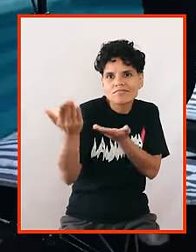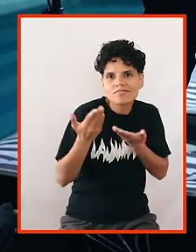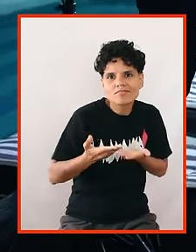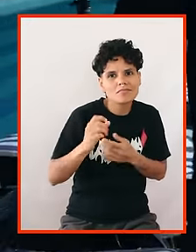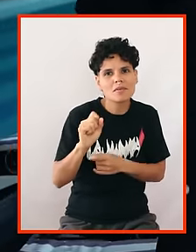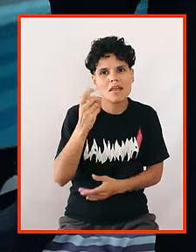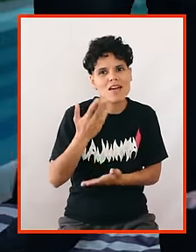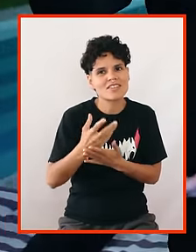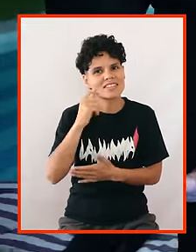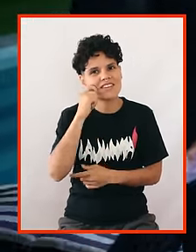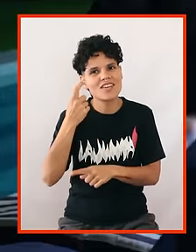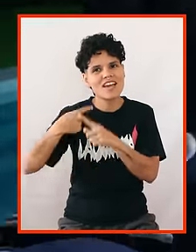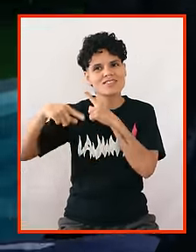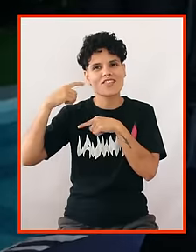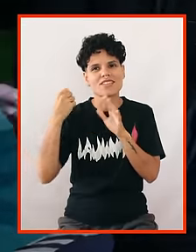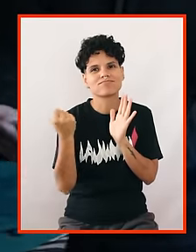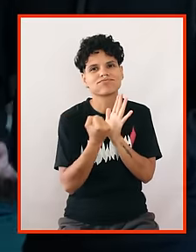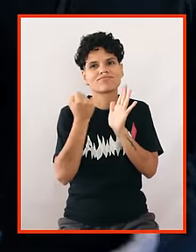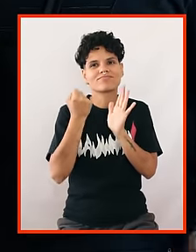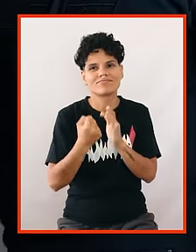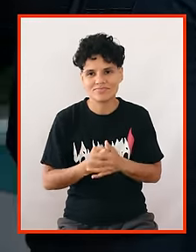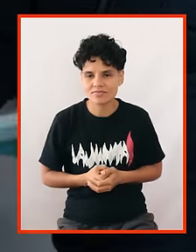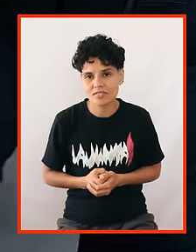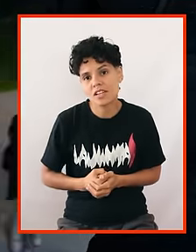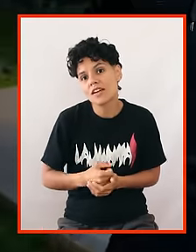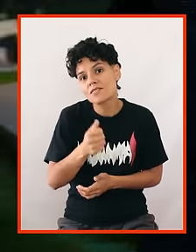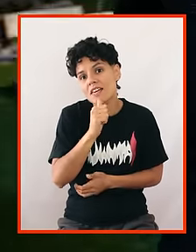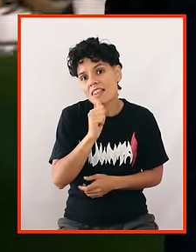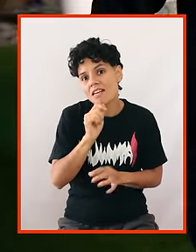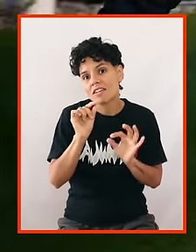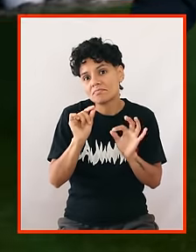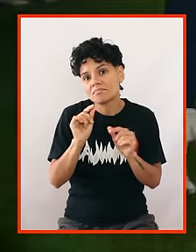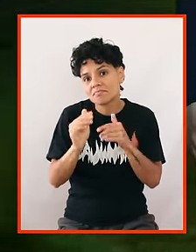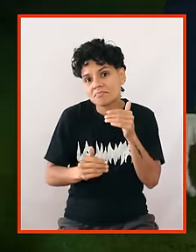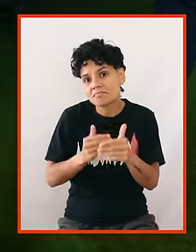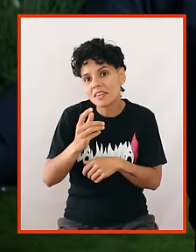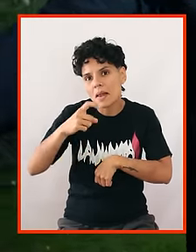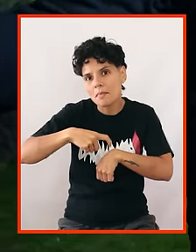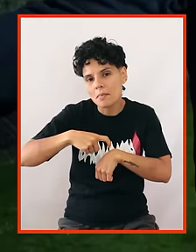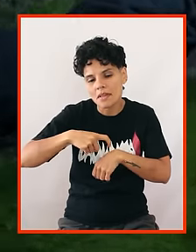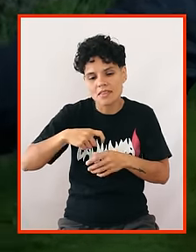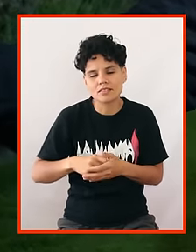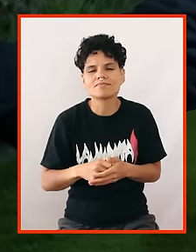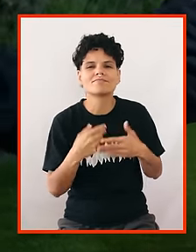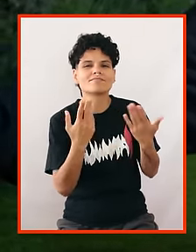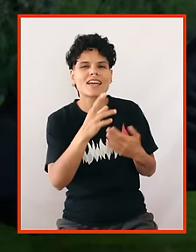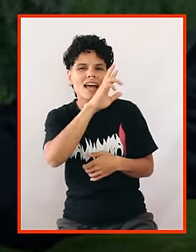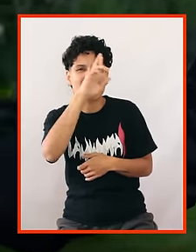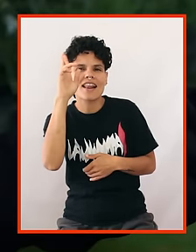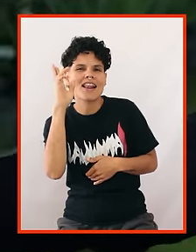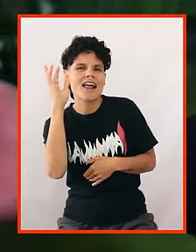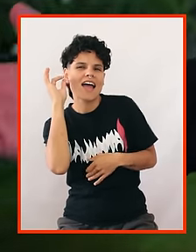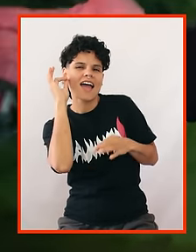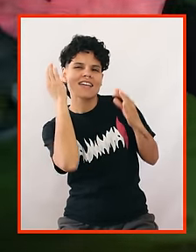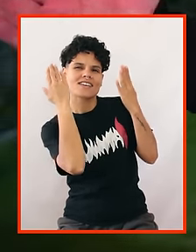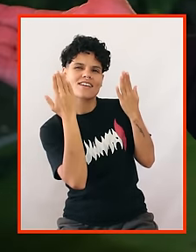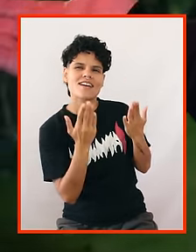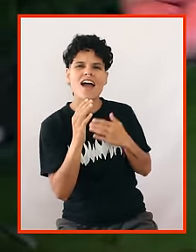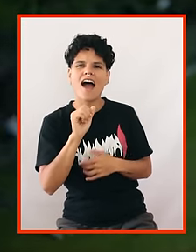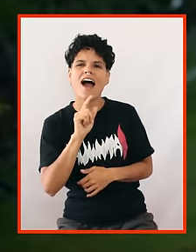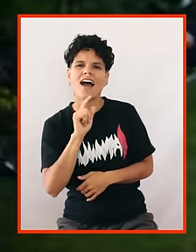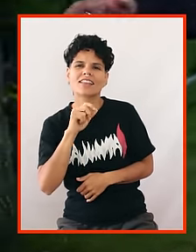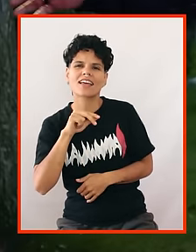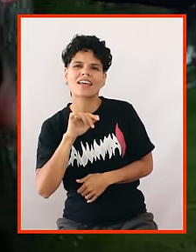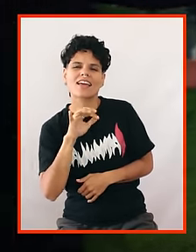la Junta. Estamos marcando un hito. Tenía que llegar el momento. ¿No? Bueno, aquí está nuestra reina Hola. Del equipo.